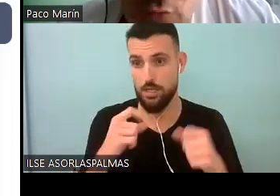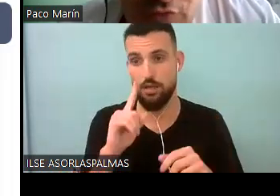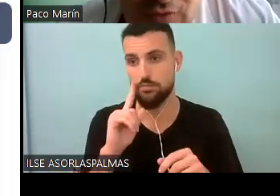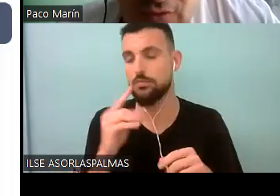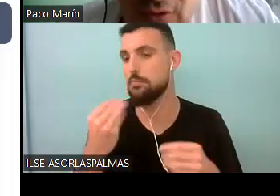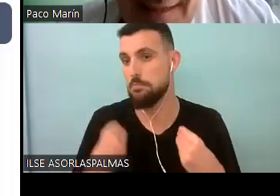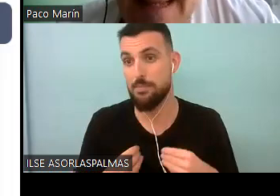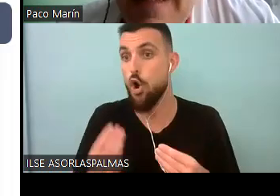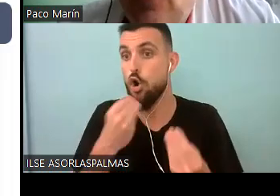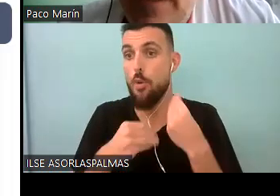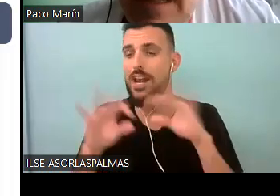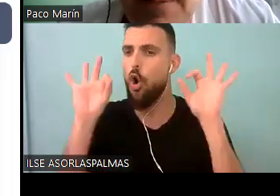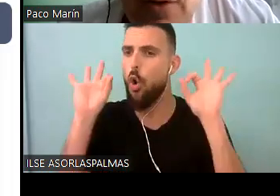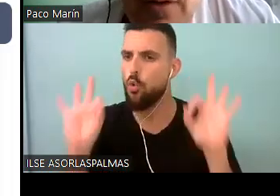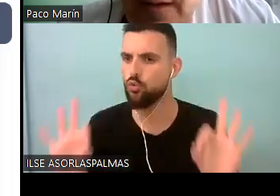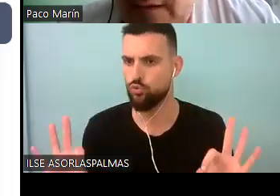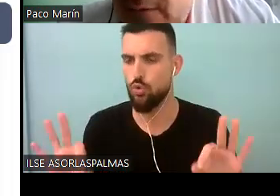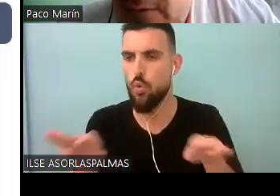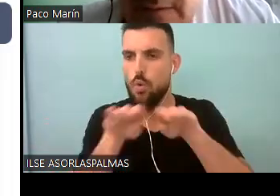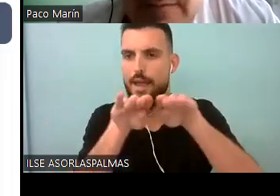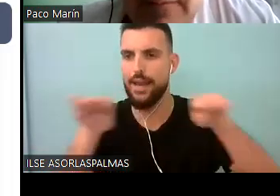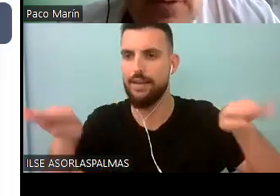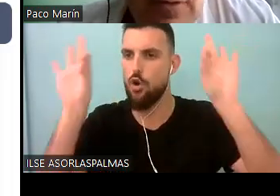lo justo, lo ideal es un equilibrio